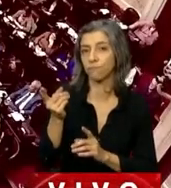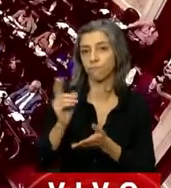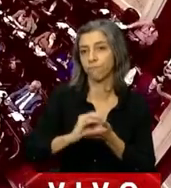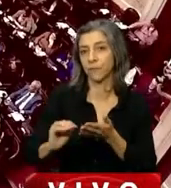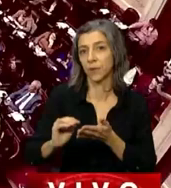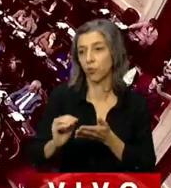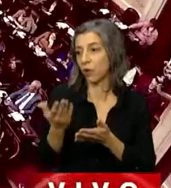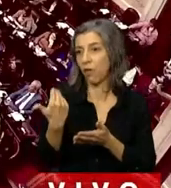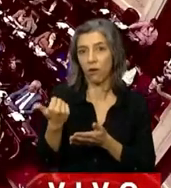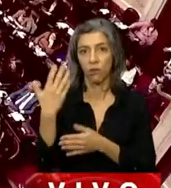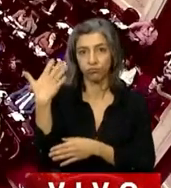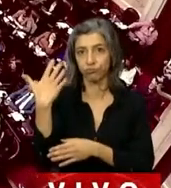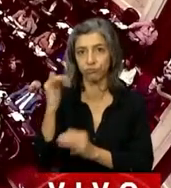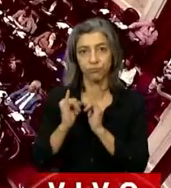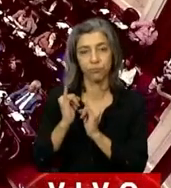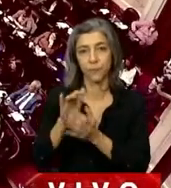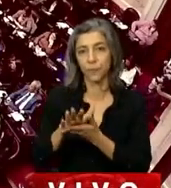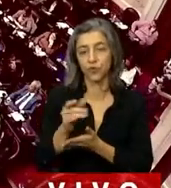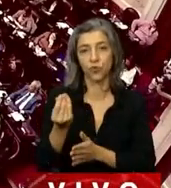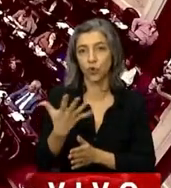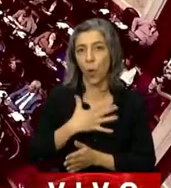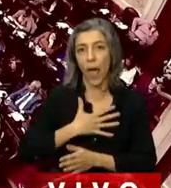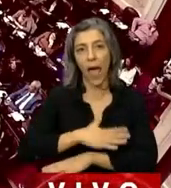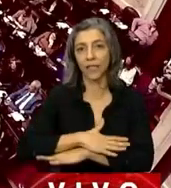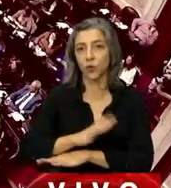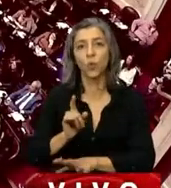del diputado preopinante en relación a una actitud.